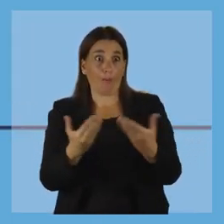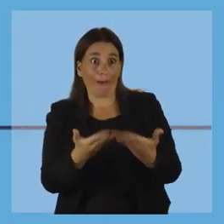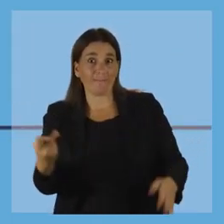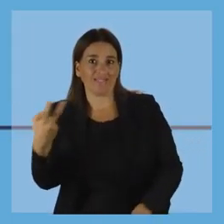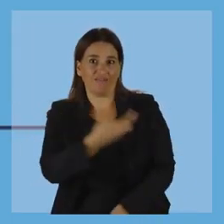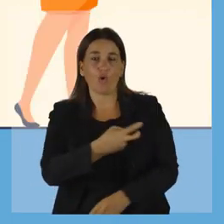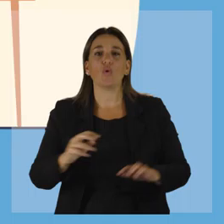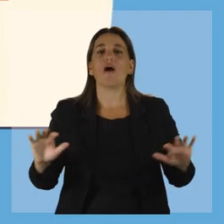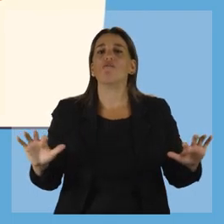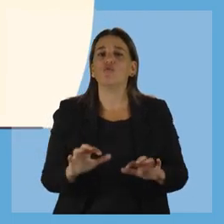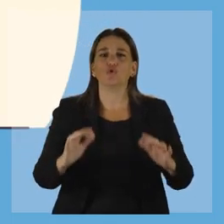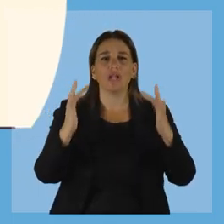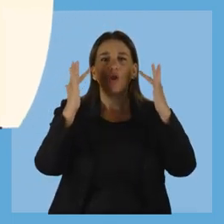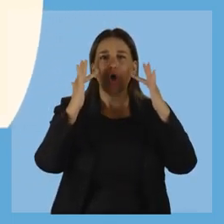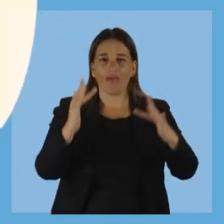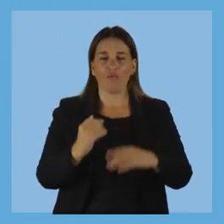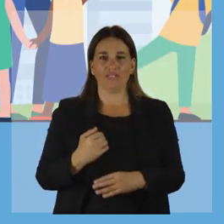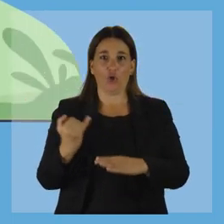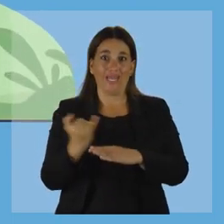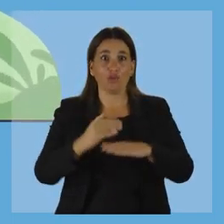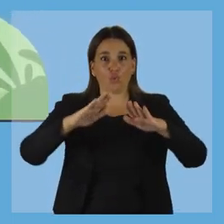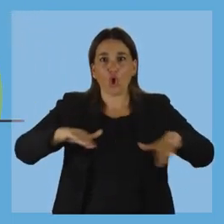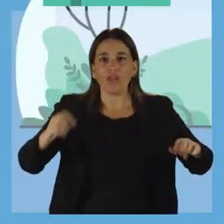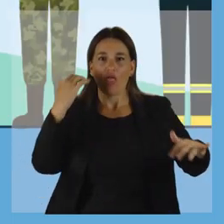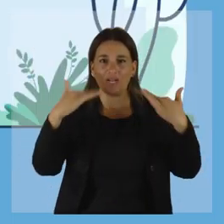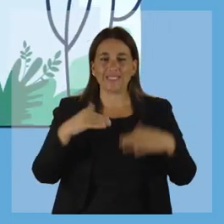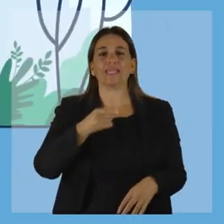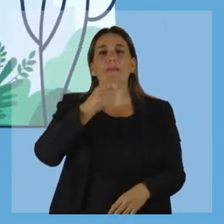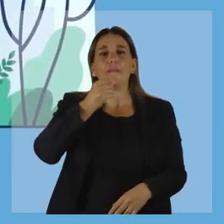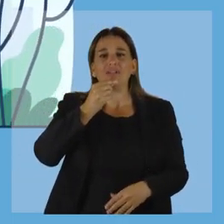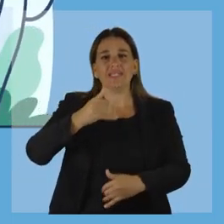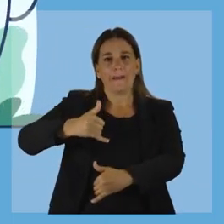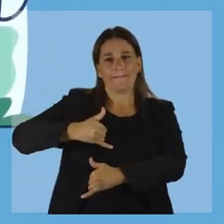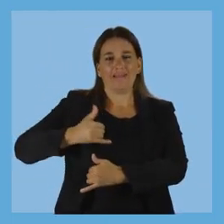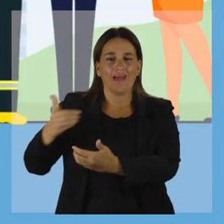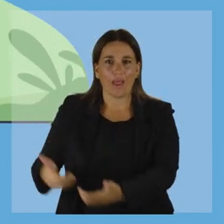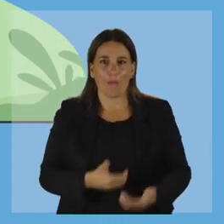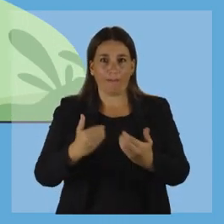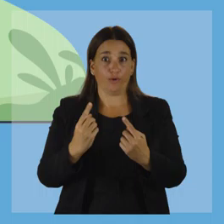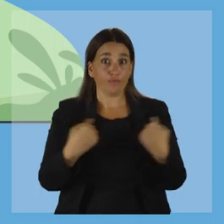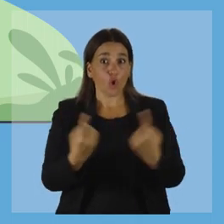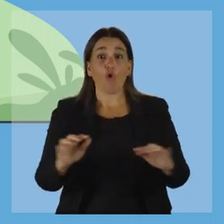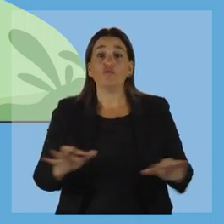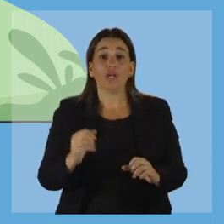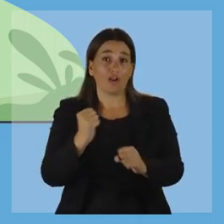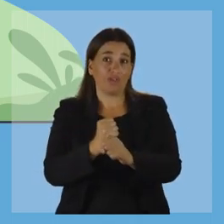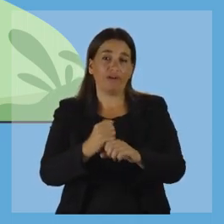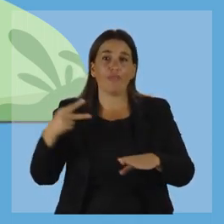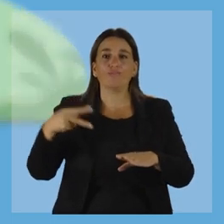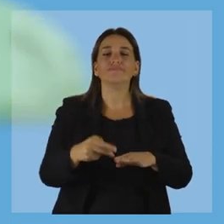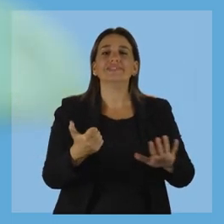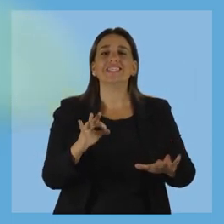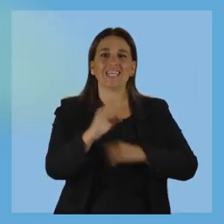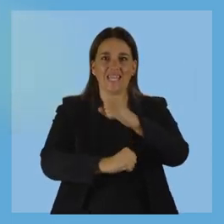esta vacuna son los trabajadores de la educación, del INAU, policías, militares y bomberos, todos en actividad y menores